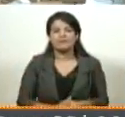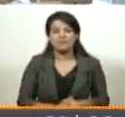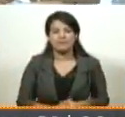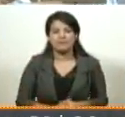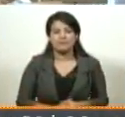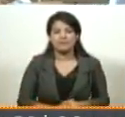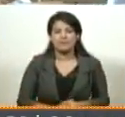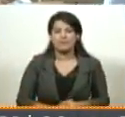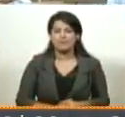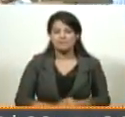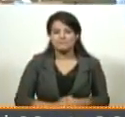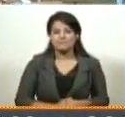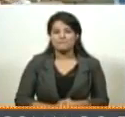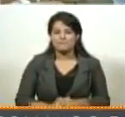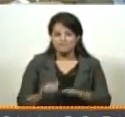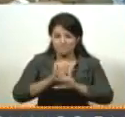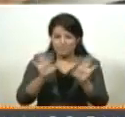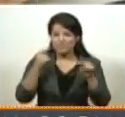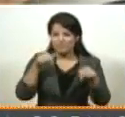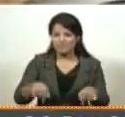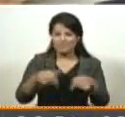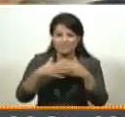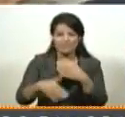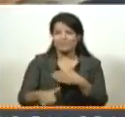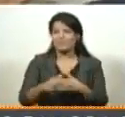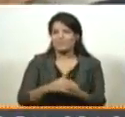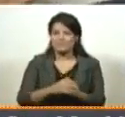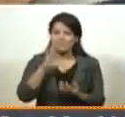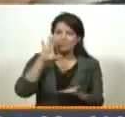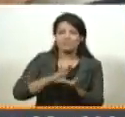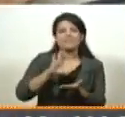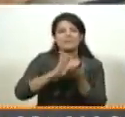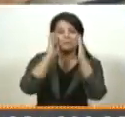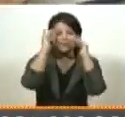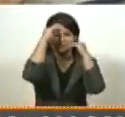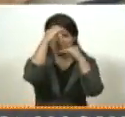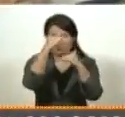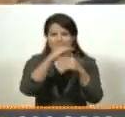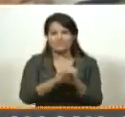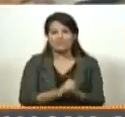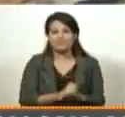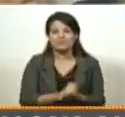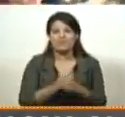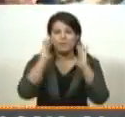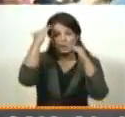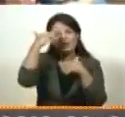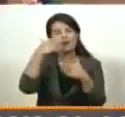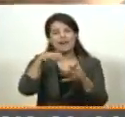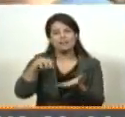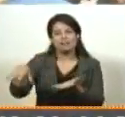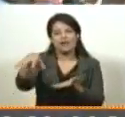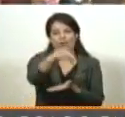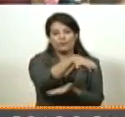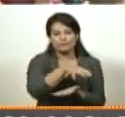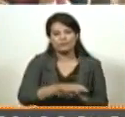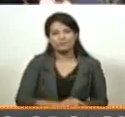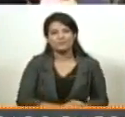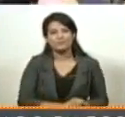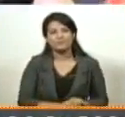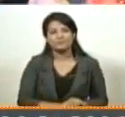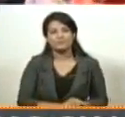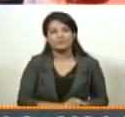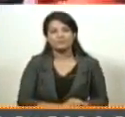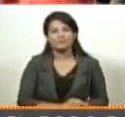Soporte y los centros de atención regional.